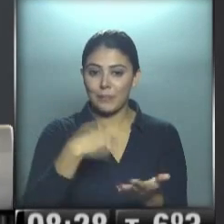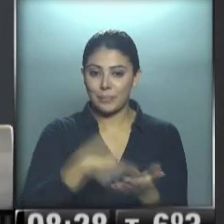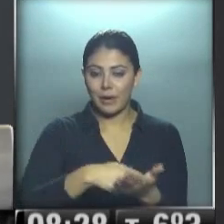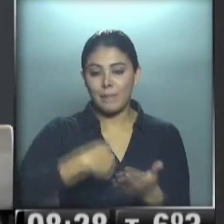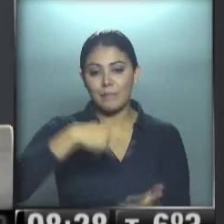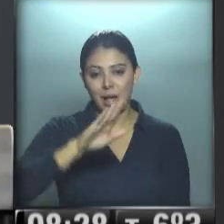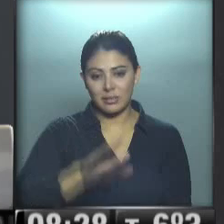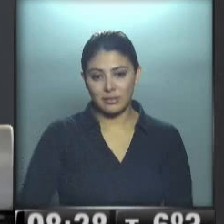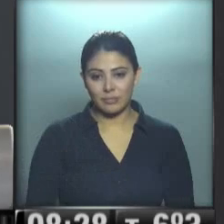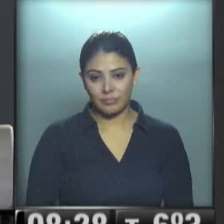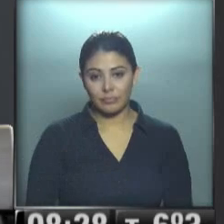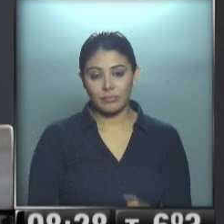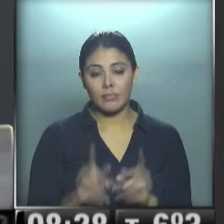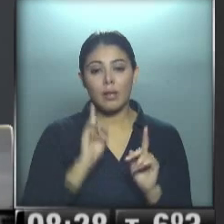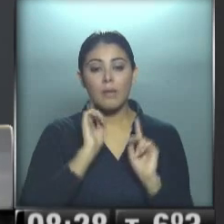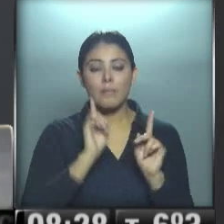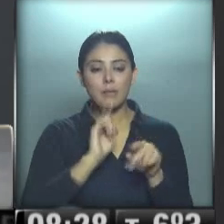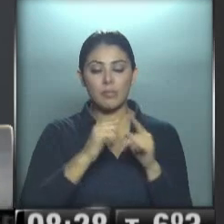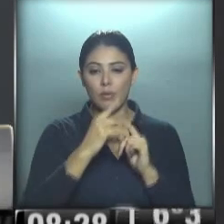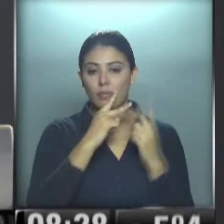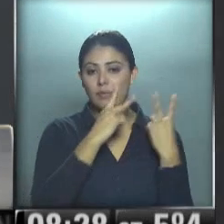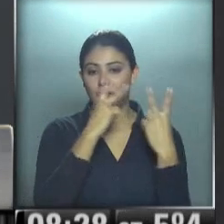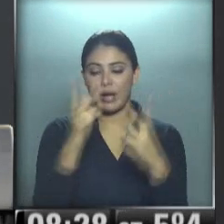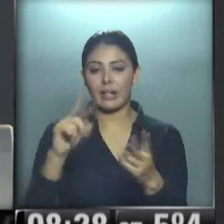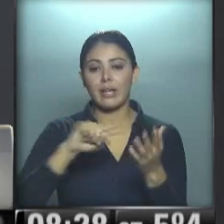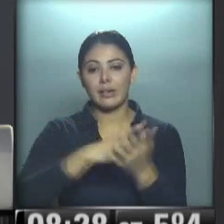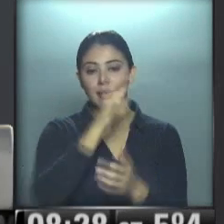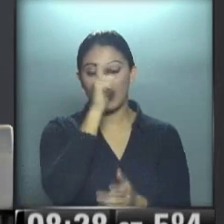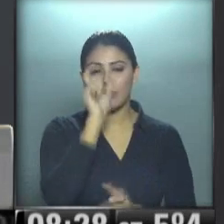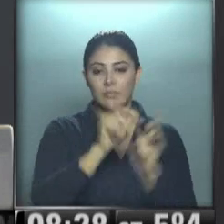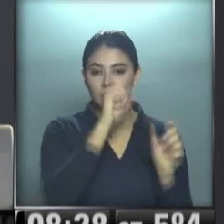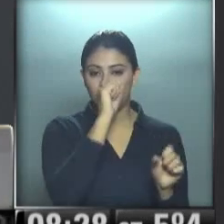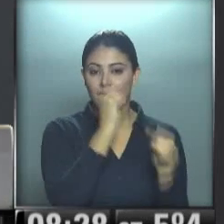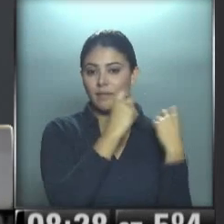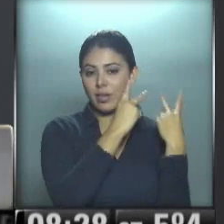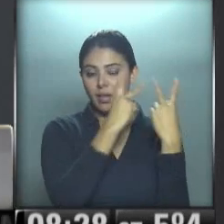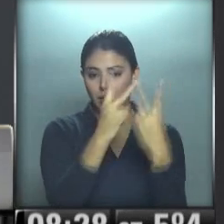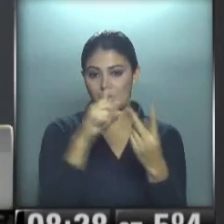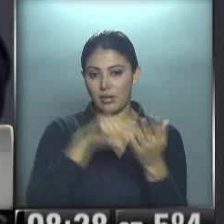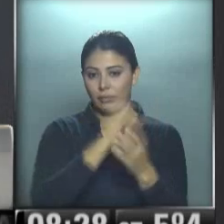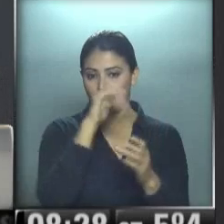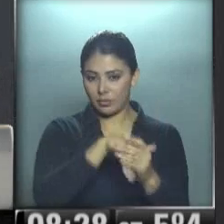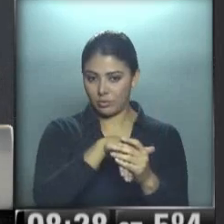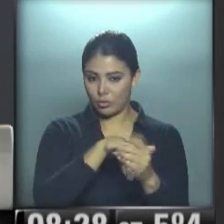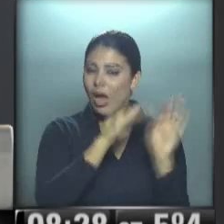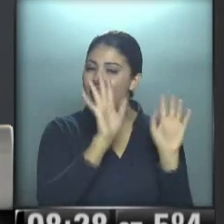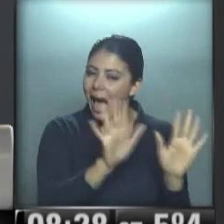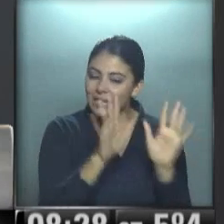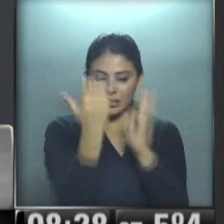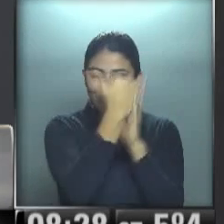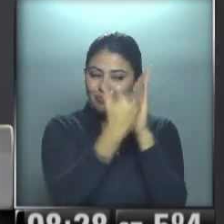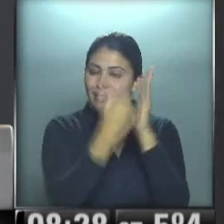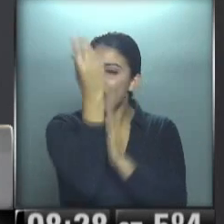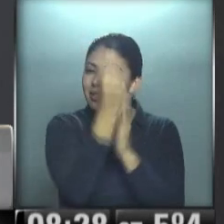mayores para las mismas distancias que las que pagan los usuarios de las líneas de la ciudad autónoma de buenos aires ese es el diseño